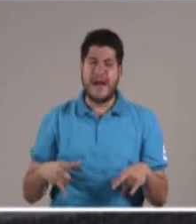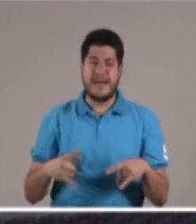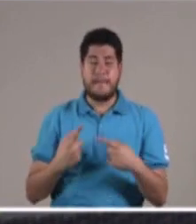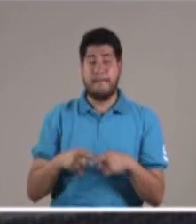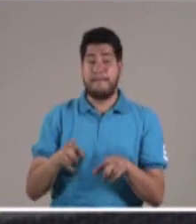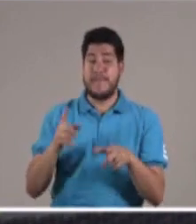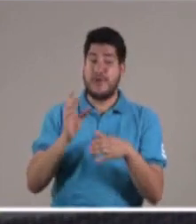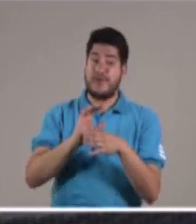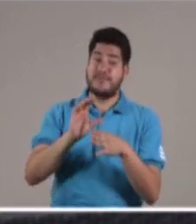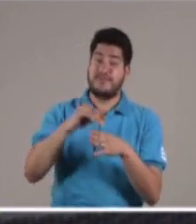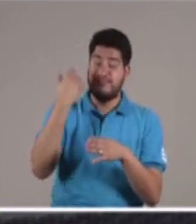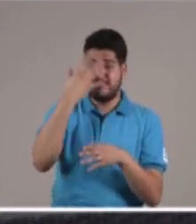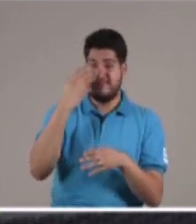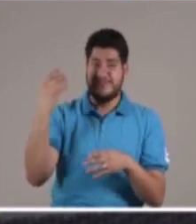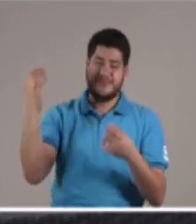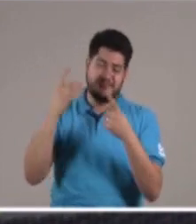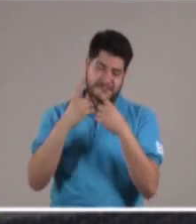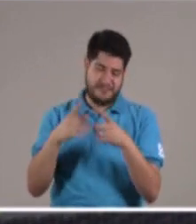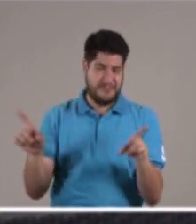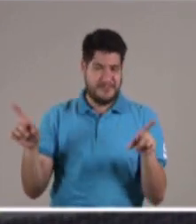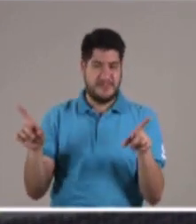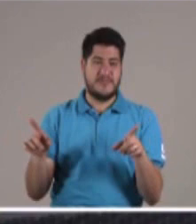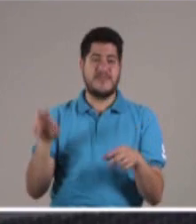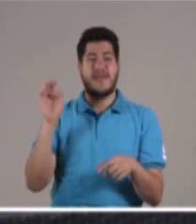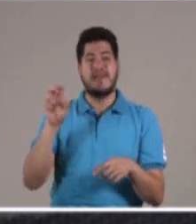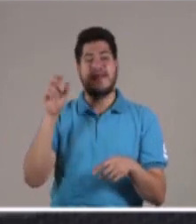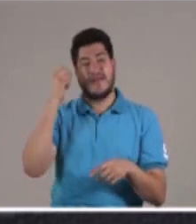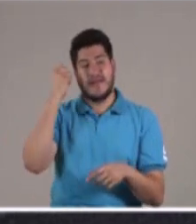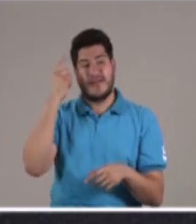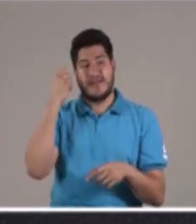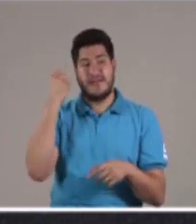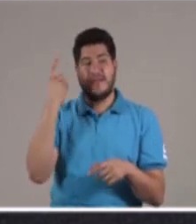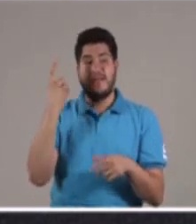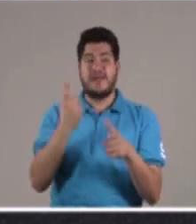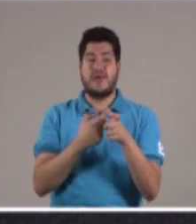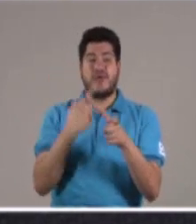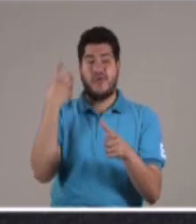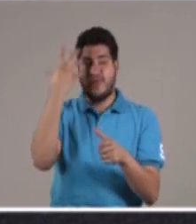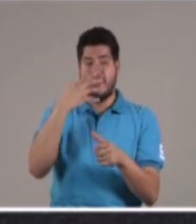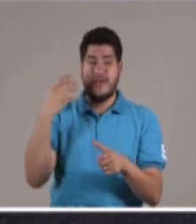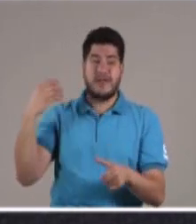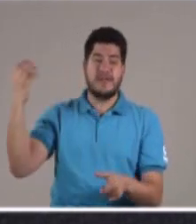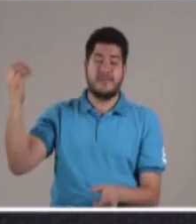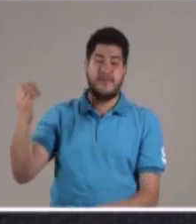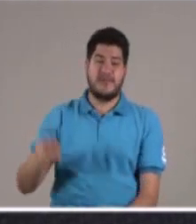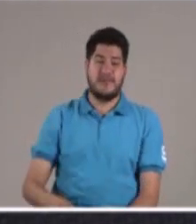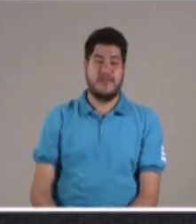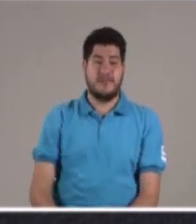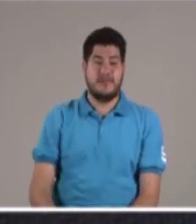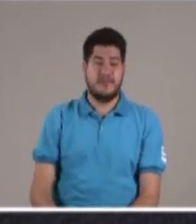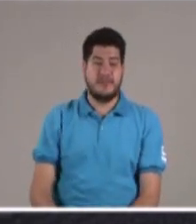pero las cosas espirituales no se pueden entender así se tienen que entender por el espíritu